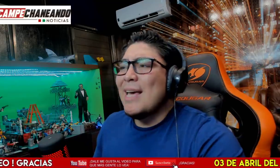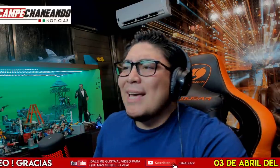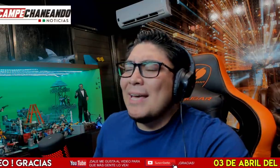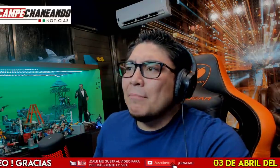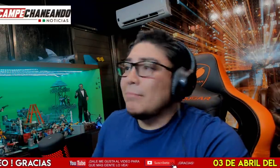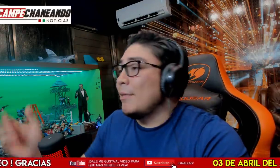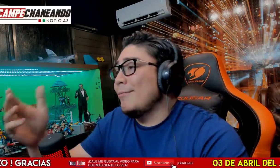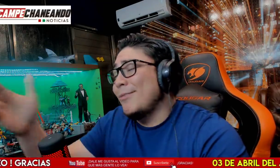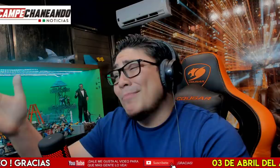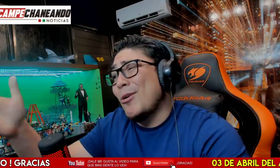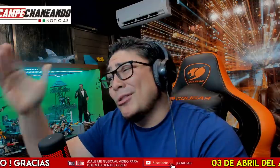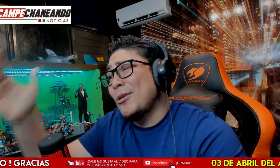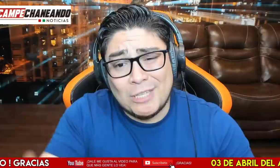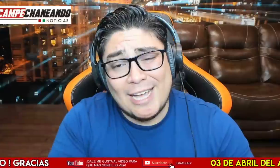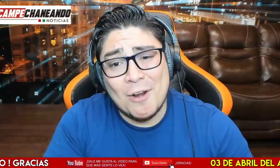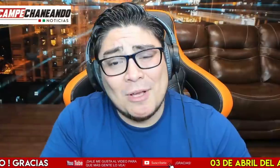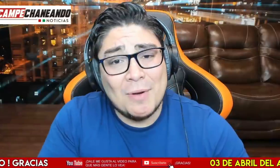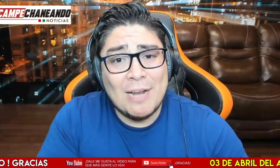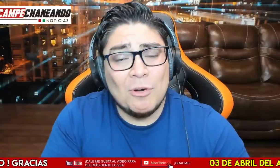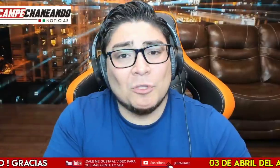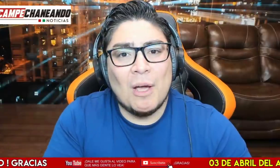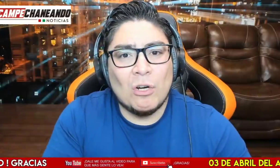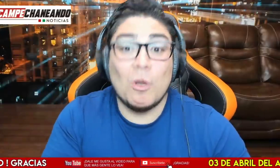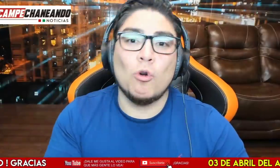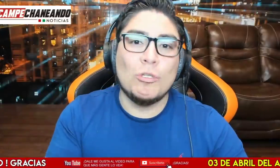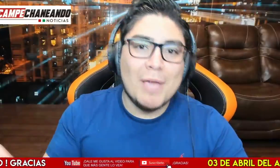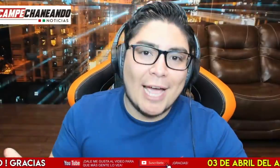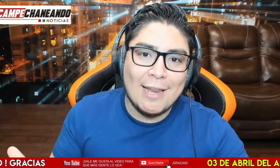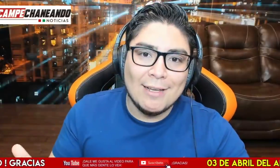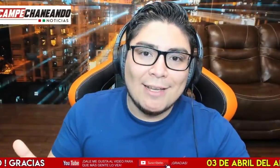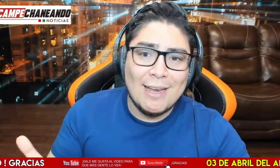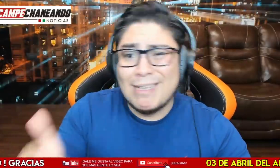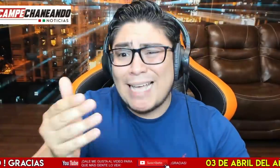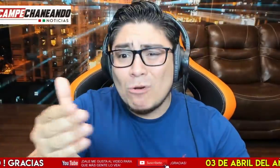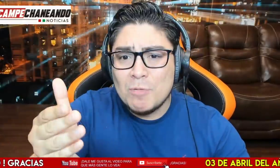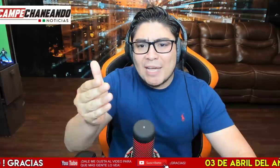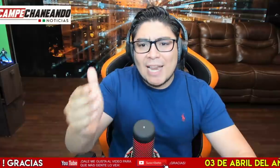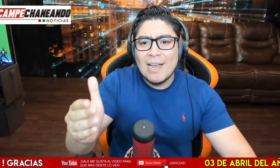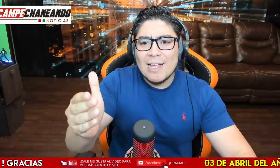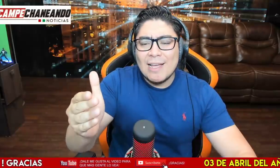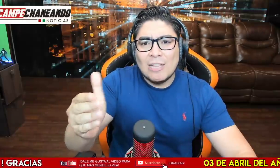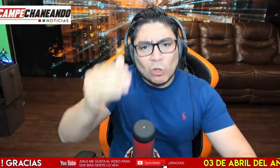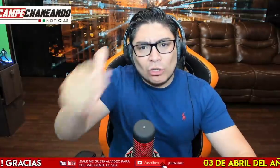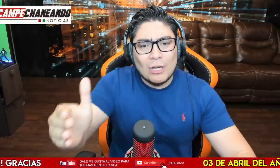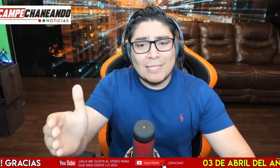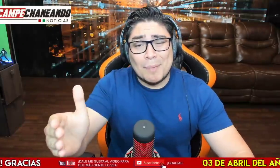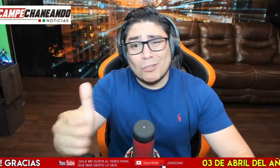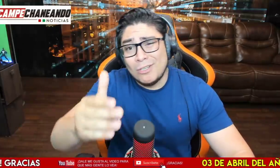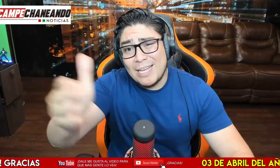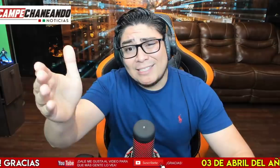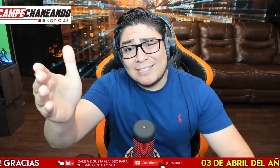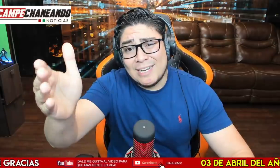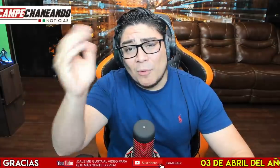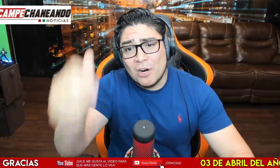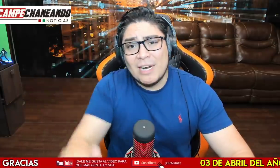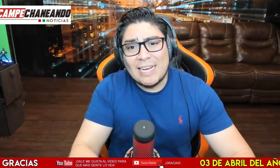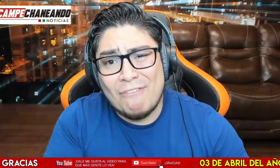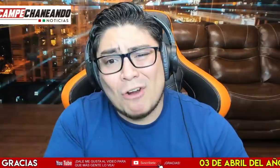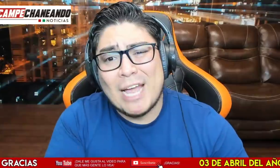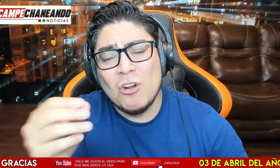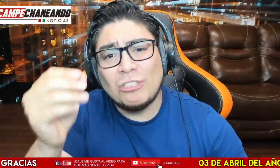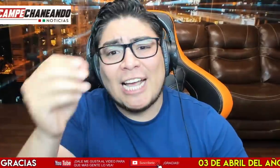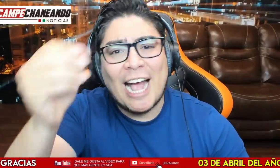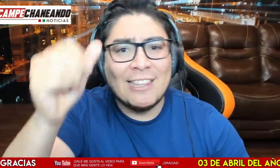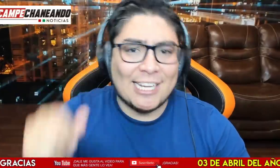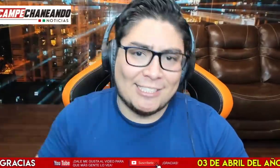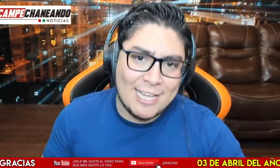bueno José José ya no era uno de los mejores bueno Luis Miguel le va a decir a Luis Miguel el doctor es perdón este el gobernador Enrique